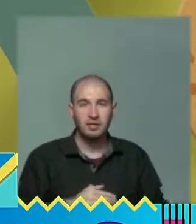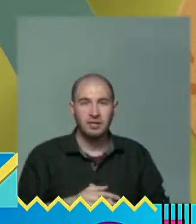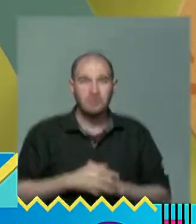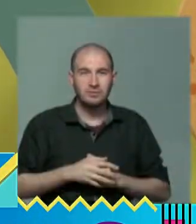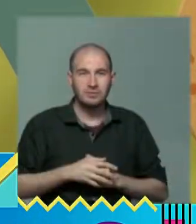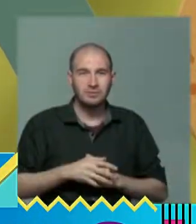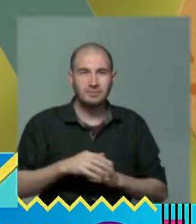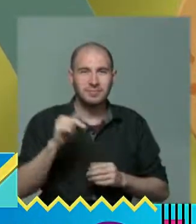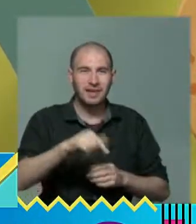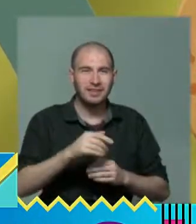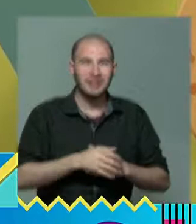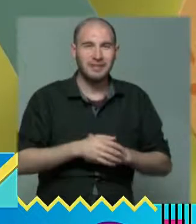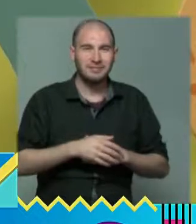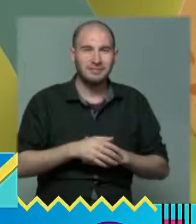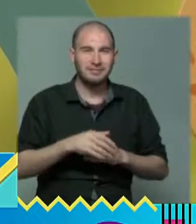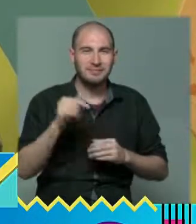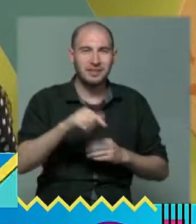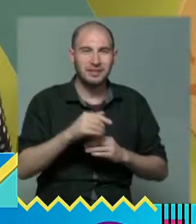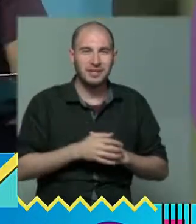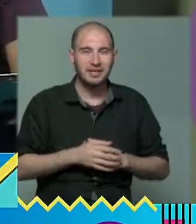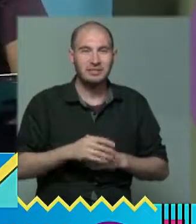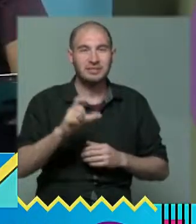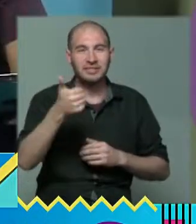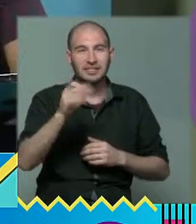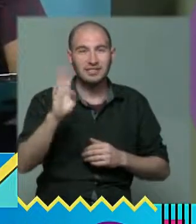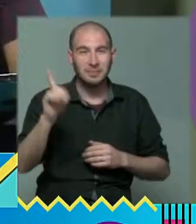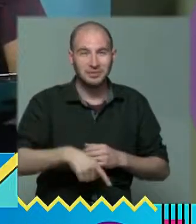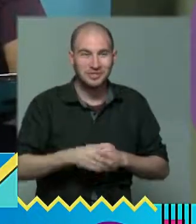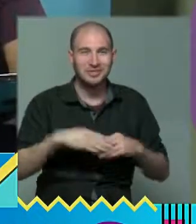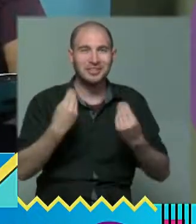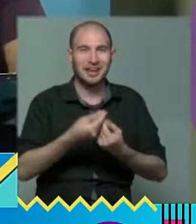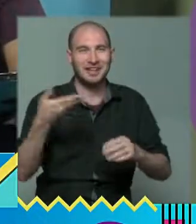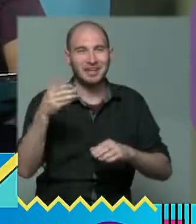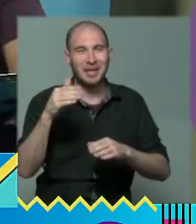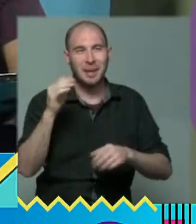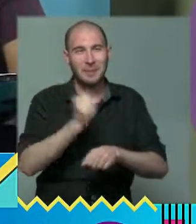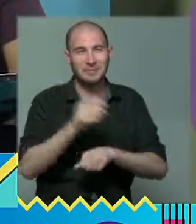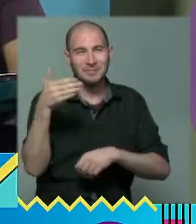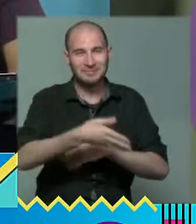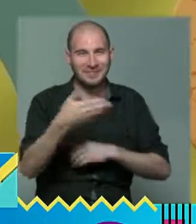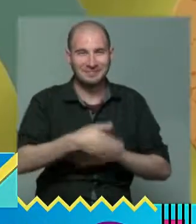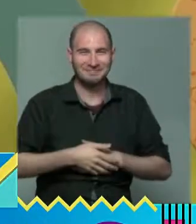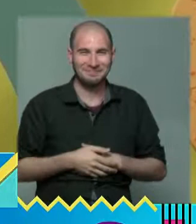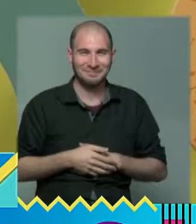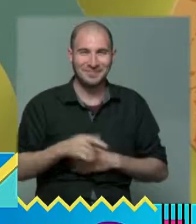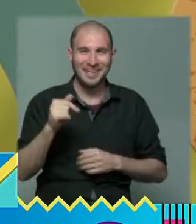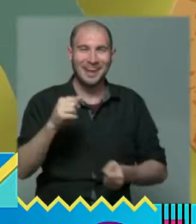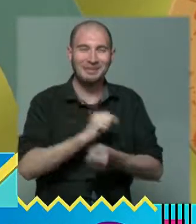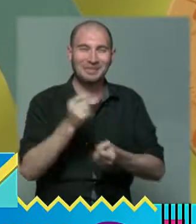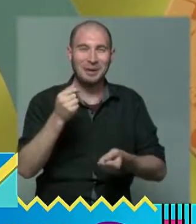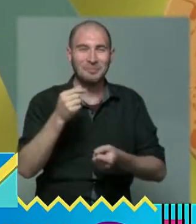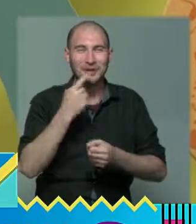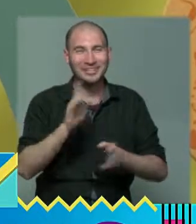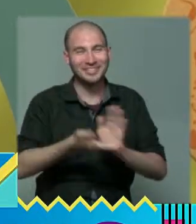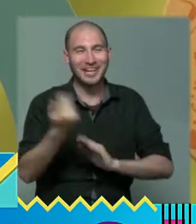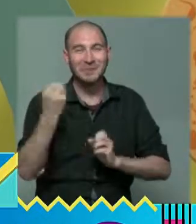en su cuanto decir, no, bueno, el 60% son reincidentes. Bueno, entonces saquemos la libertad condicional porque hay una